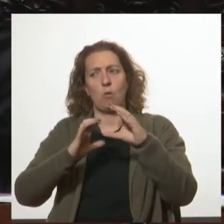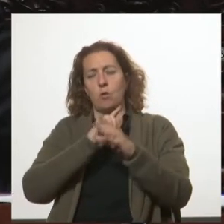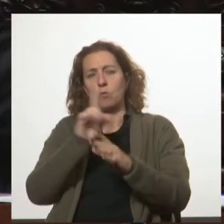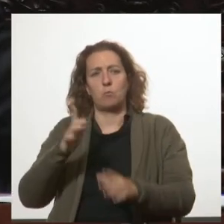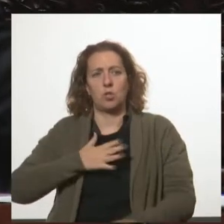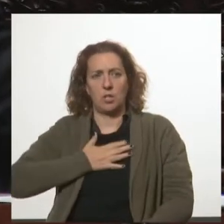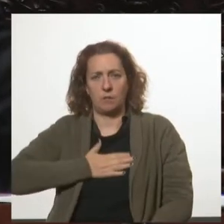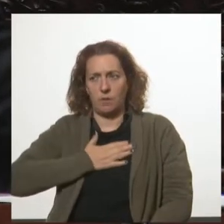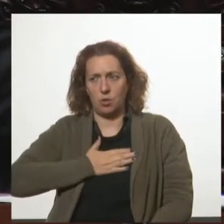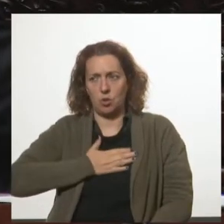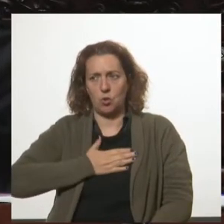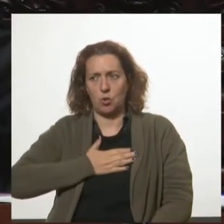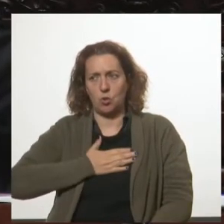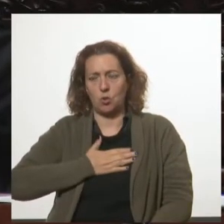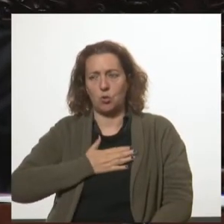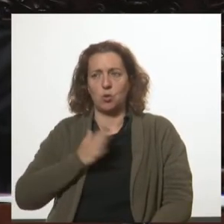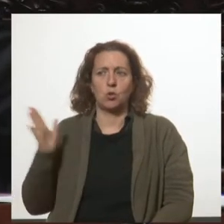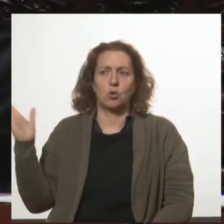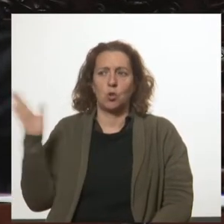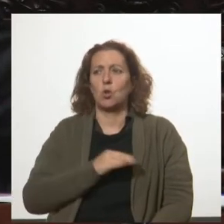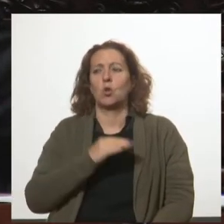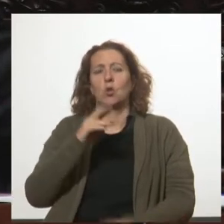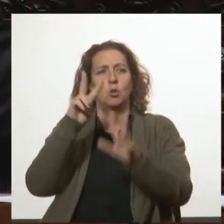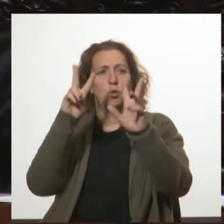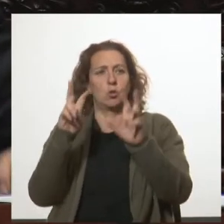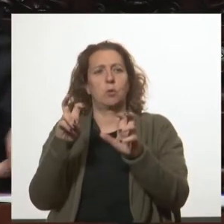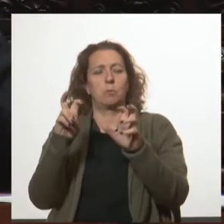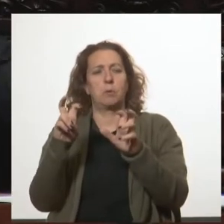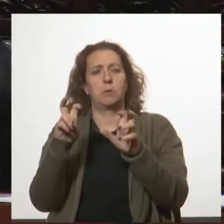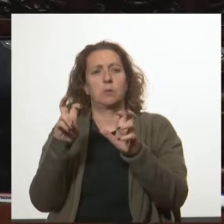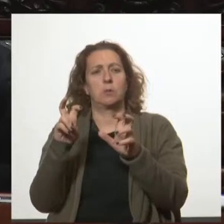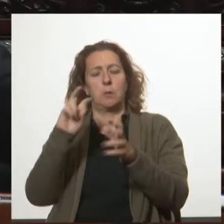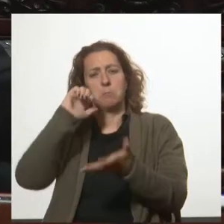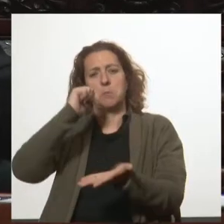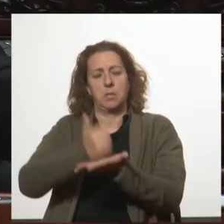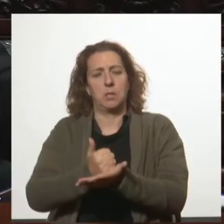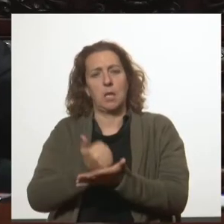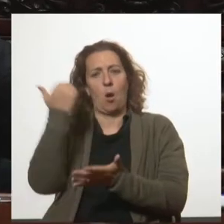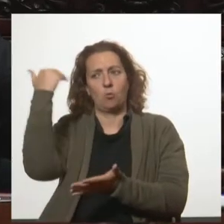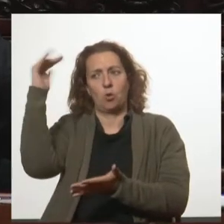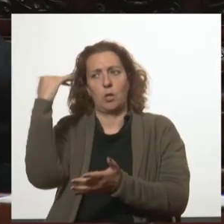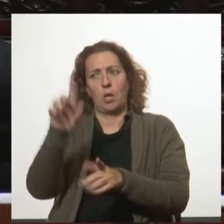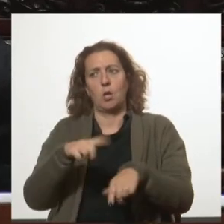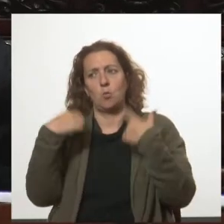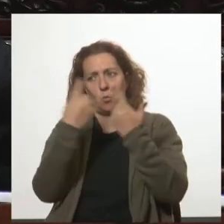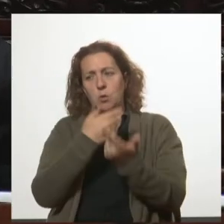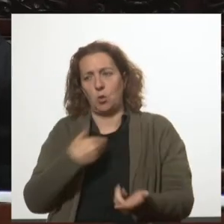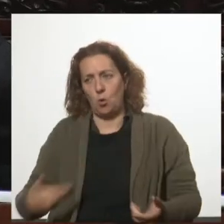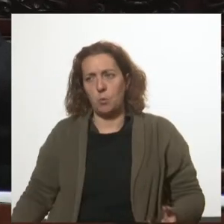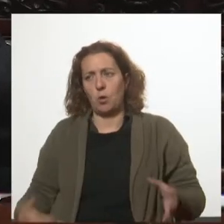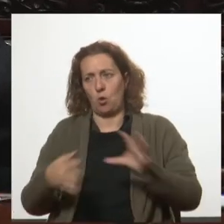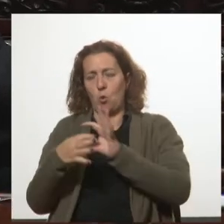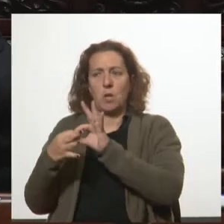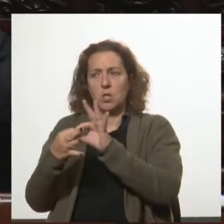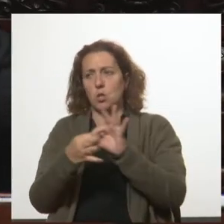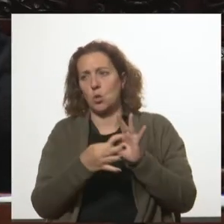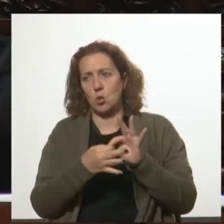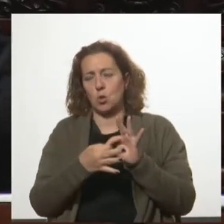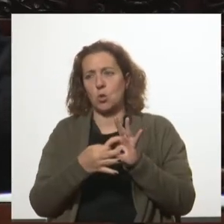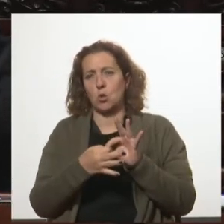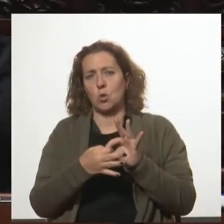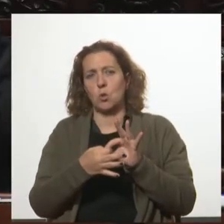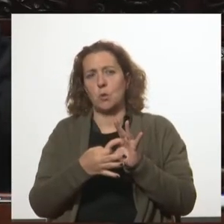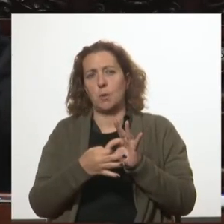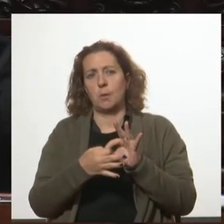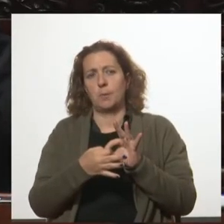satisfecho absolutamente en todos los aspectos la presencia de las autoridades de nuestro gobierno de coalición y